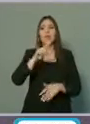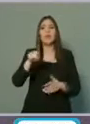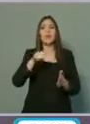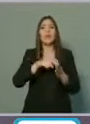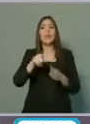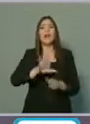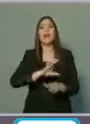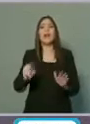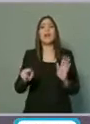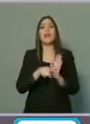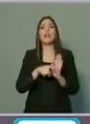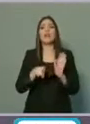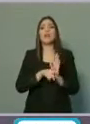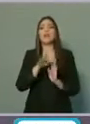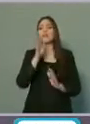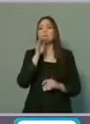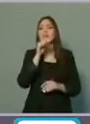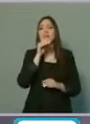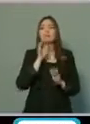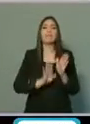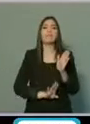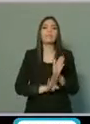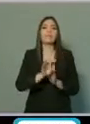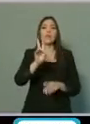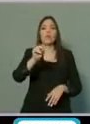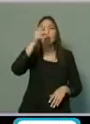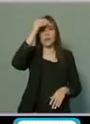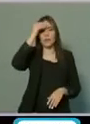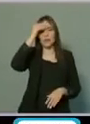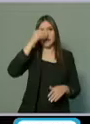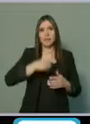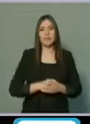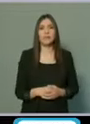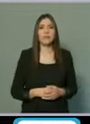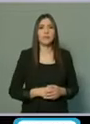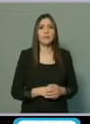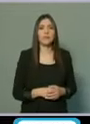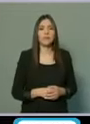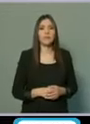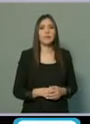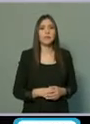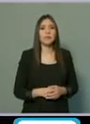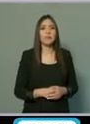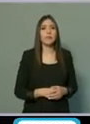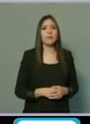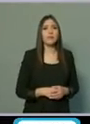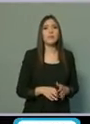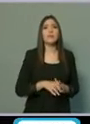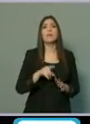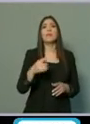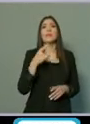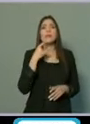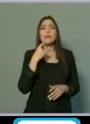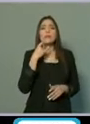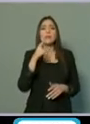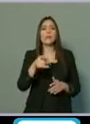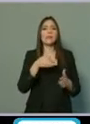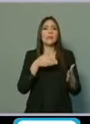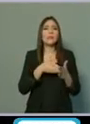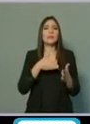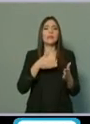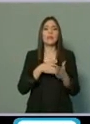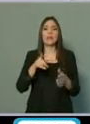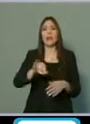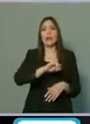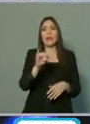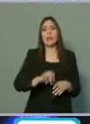ya no tienes para dónde crecer y donde ya no aprendes. Oye, entonces, es decir, la persistencia, pues en realidad nunca termina de